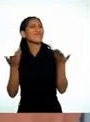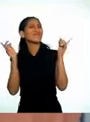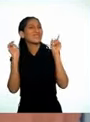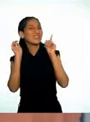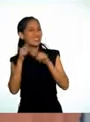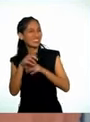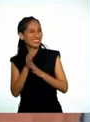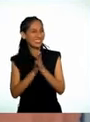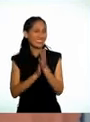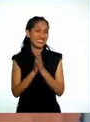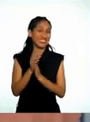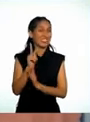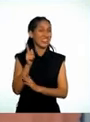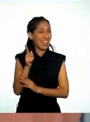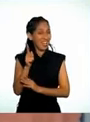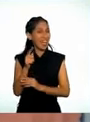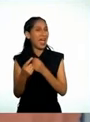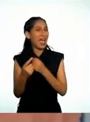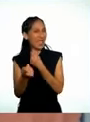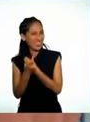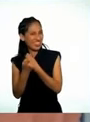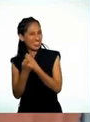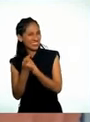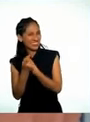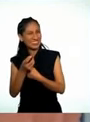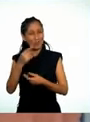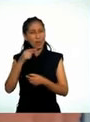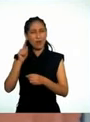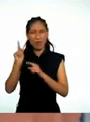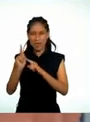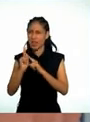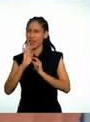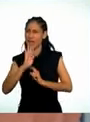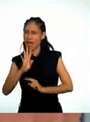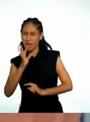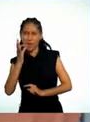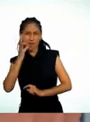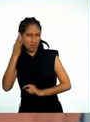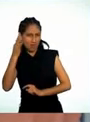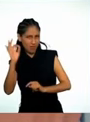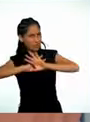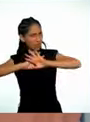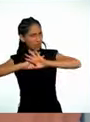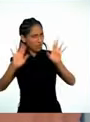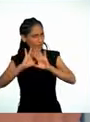aquí la manera de acostumbrarnos de aprender inglés hablando solo ese idioma